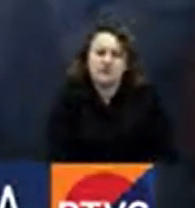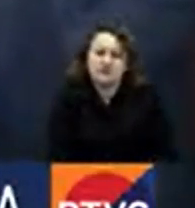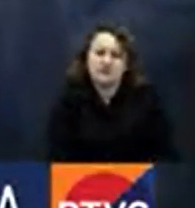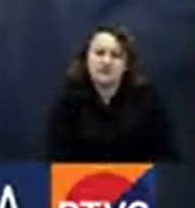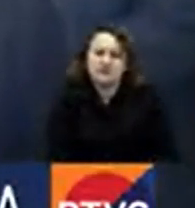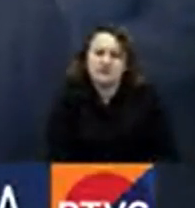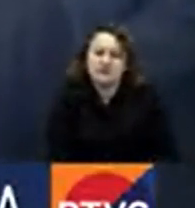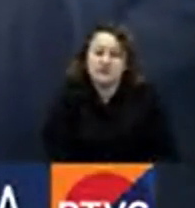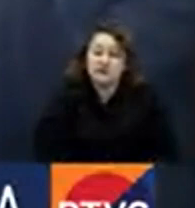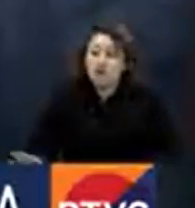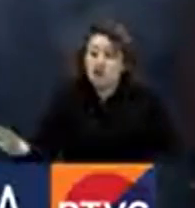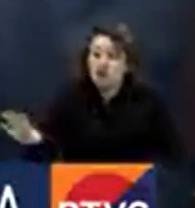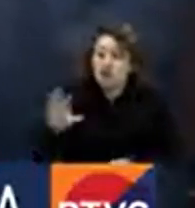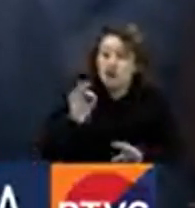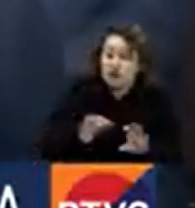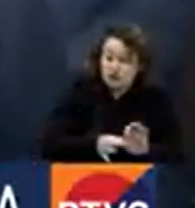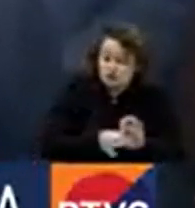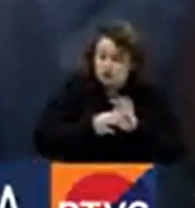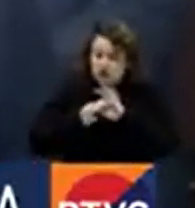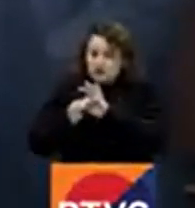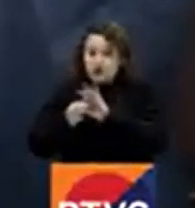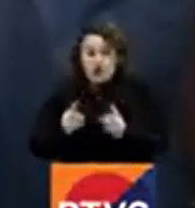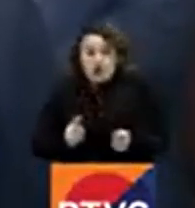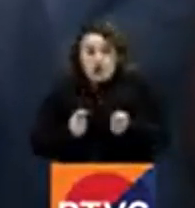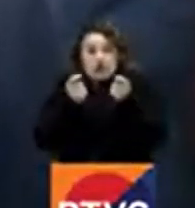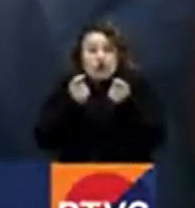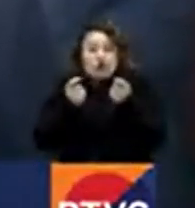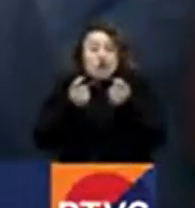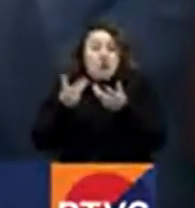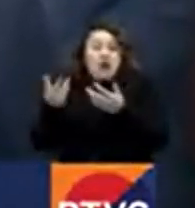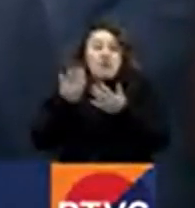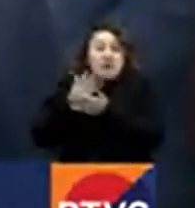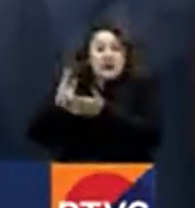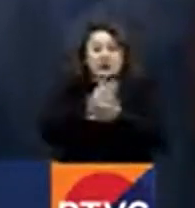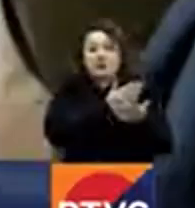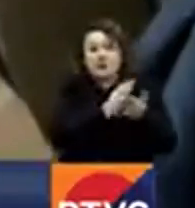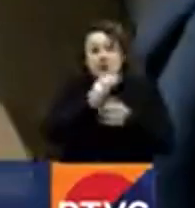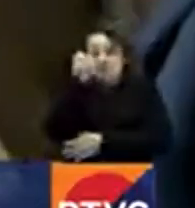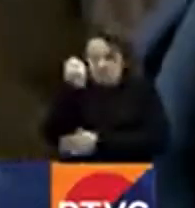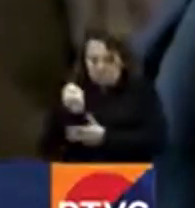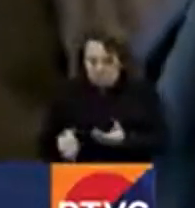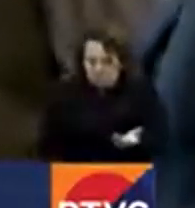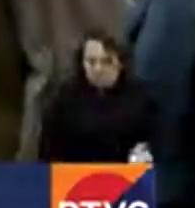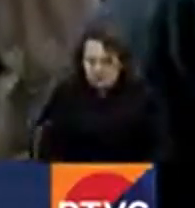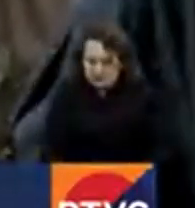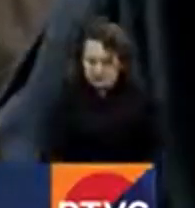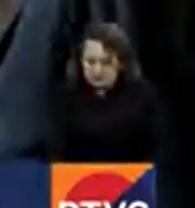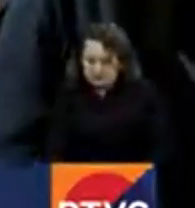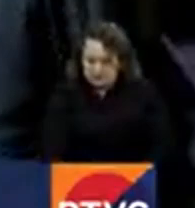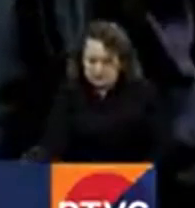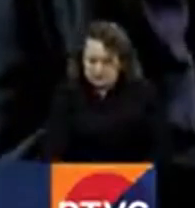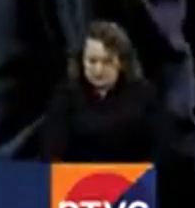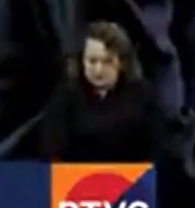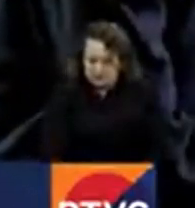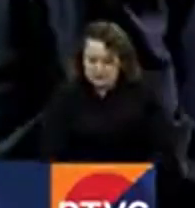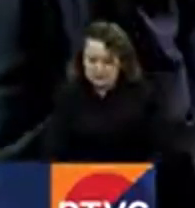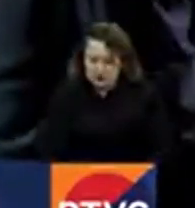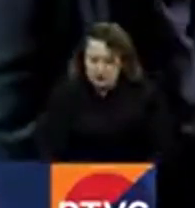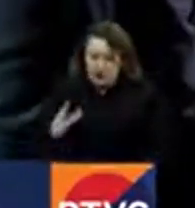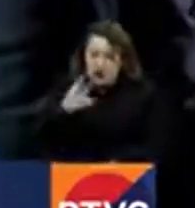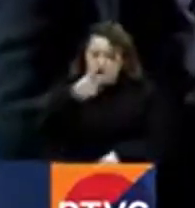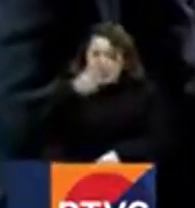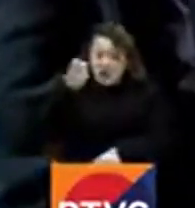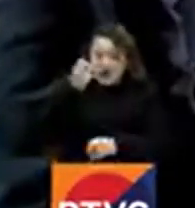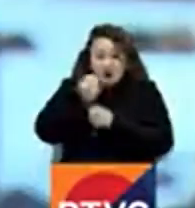salvamos juntos o nos hundimos por separado. La visita del presidente Petro se da en la conmemoración de los 200 años de relaciones diplomáticas